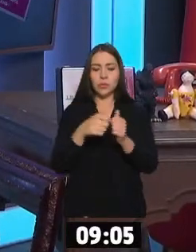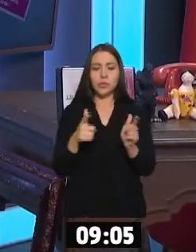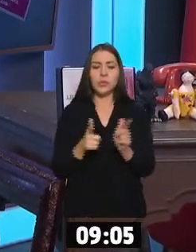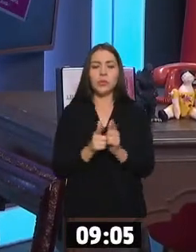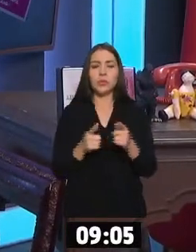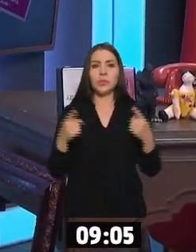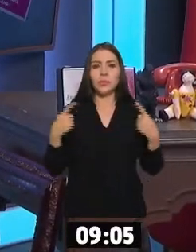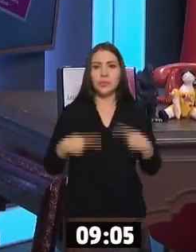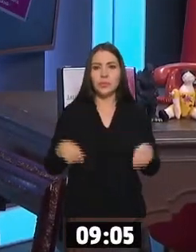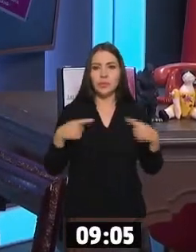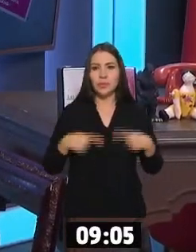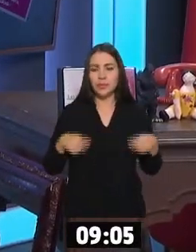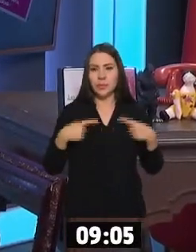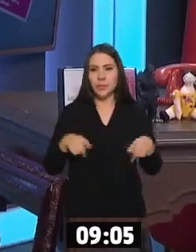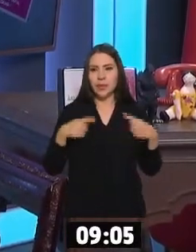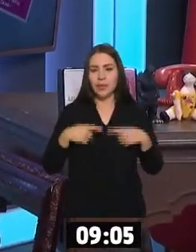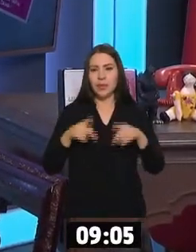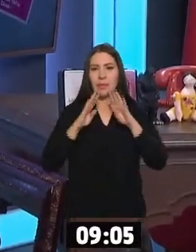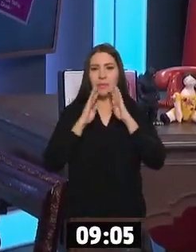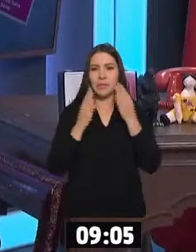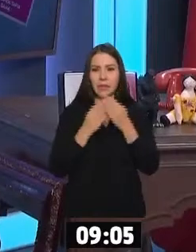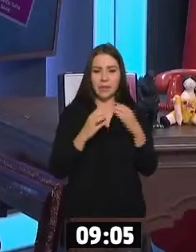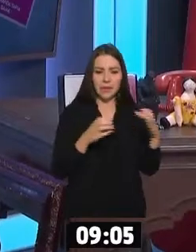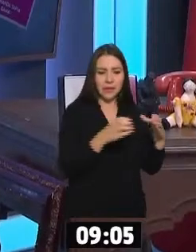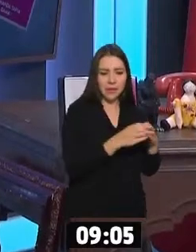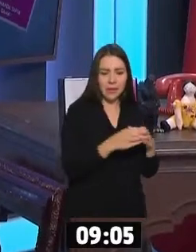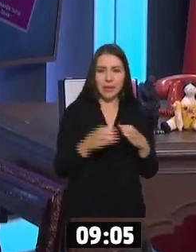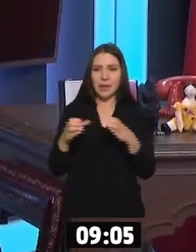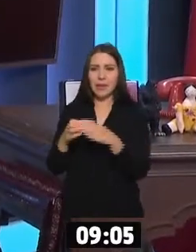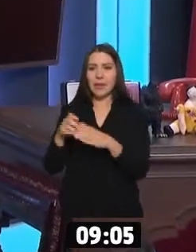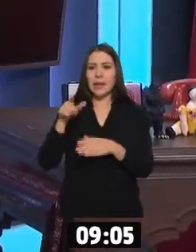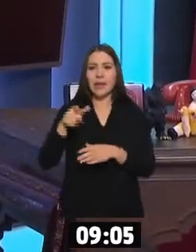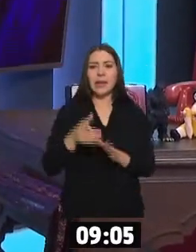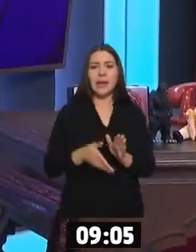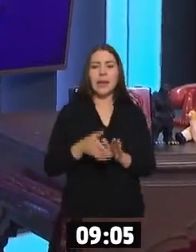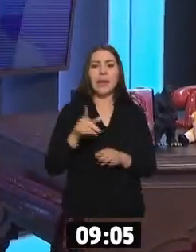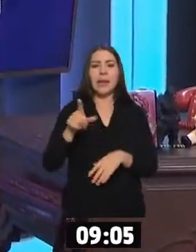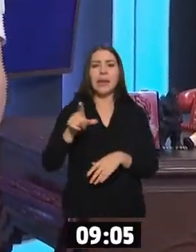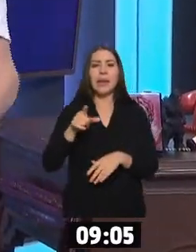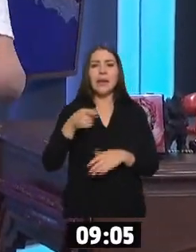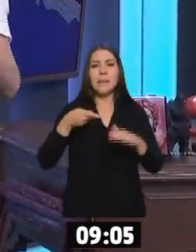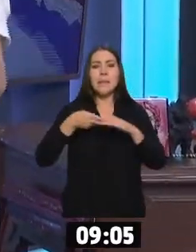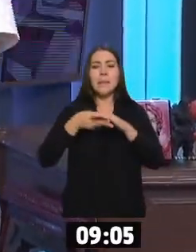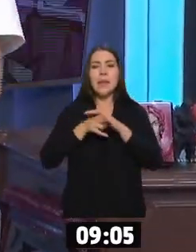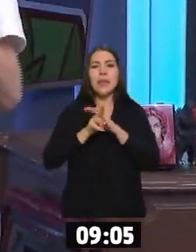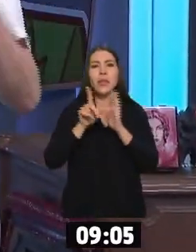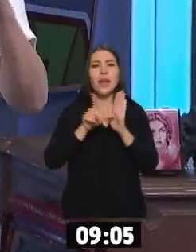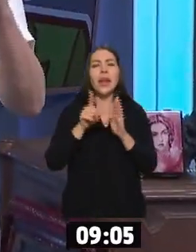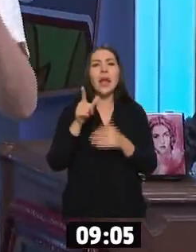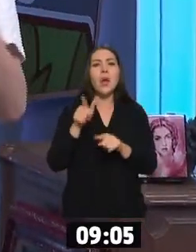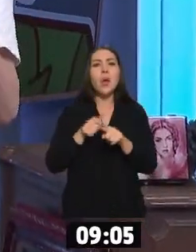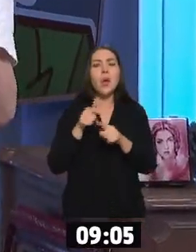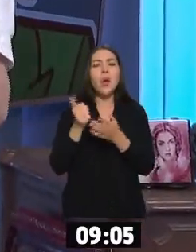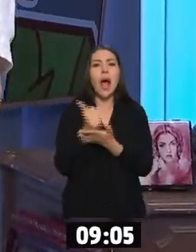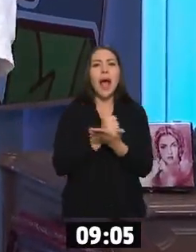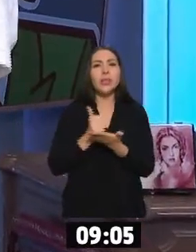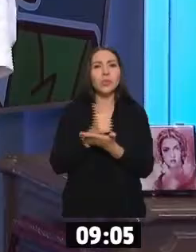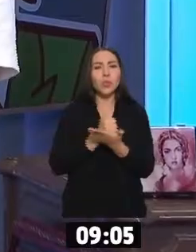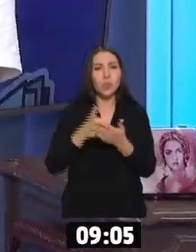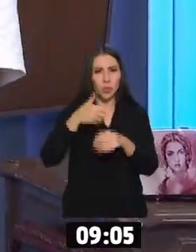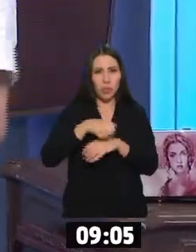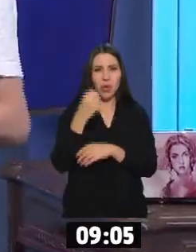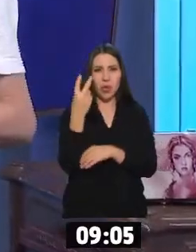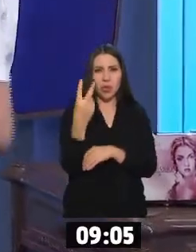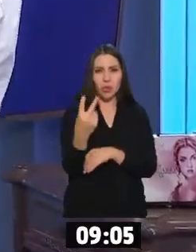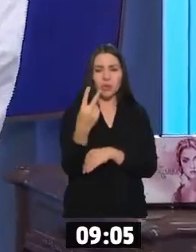personajes malandros en la línea esta azul de Tlalpan que va por afuera. Es la 2, ¿no? La 2. Estaba